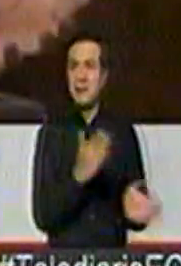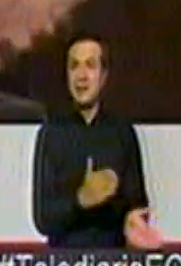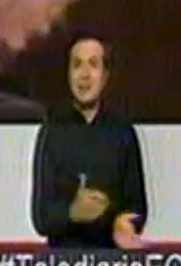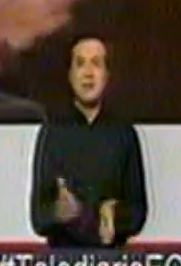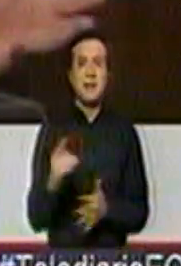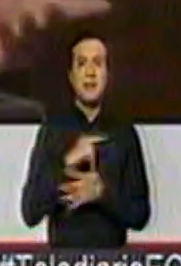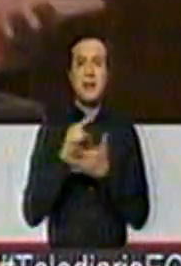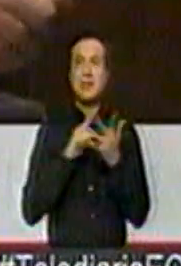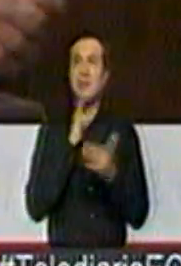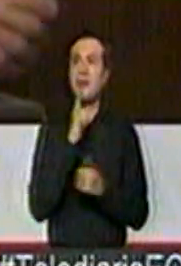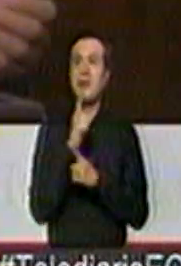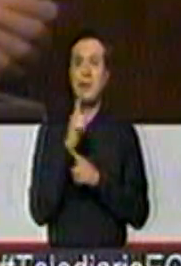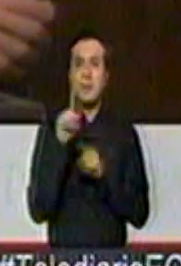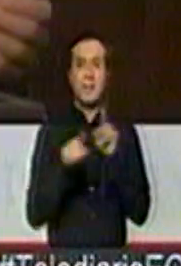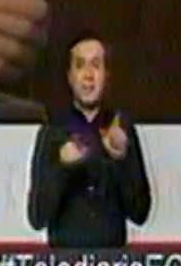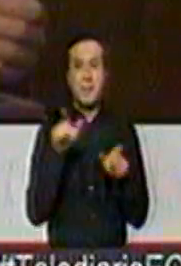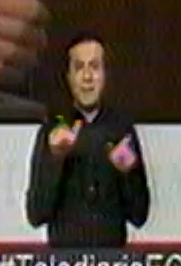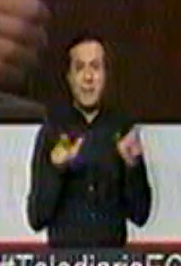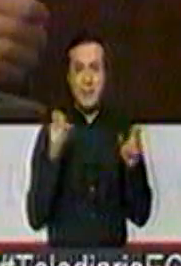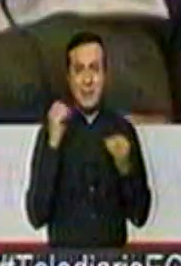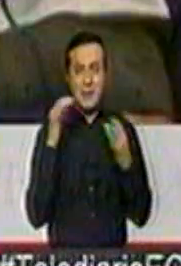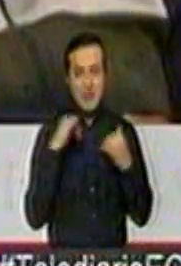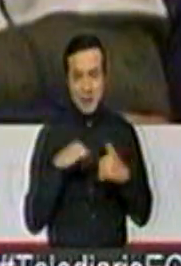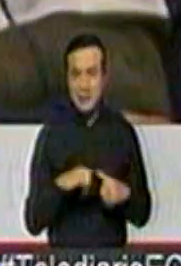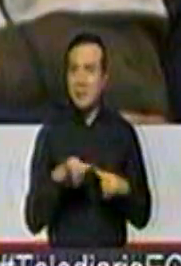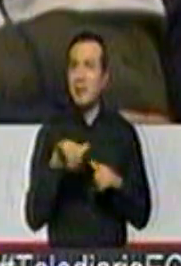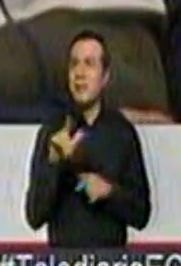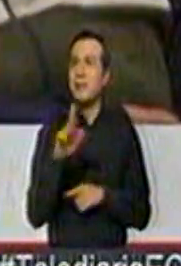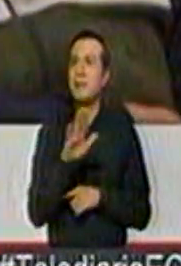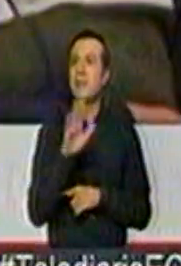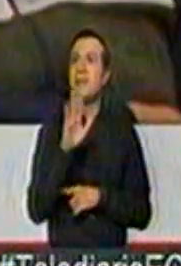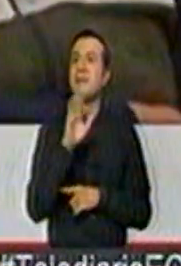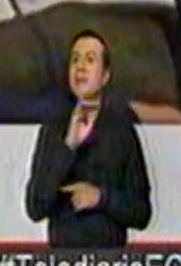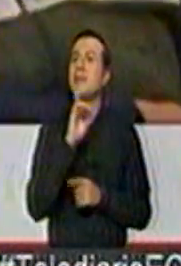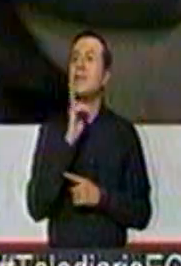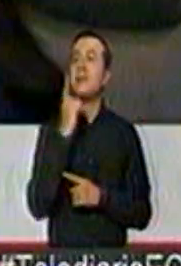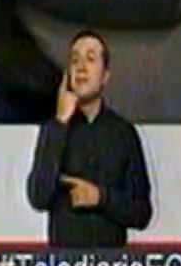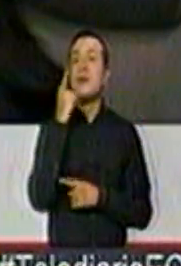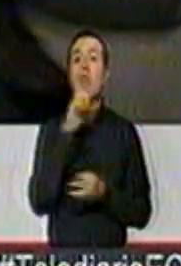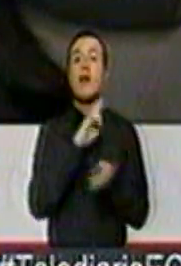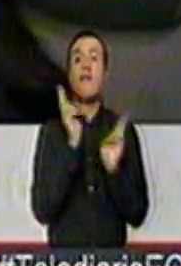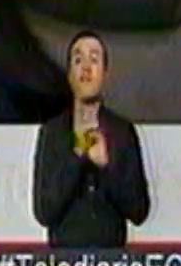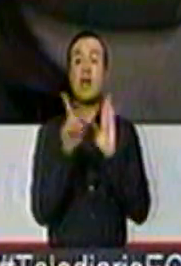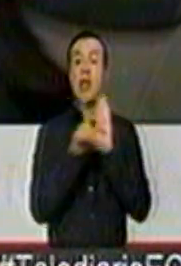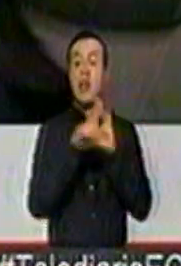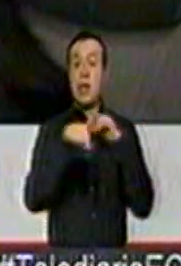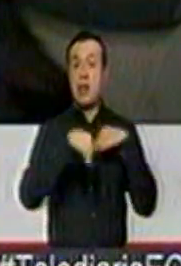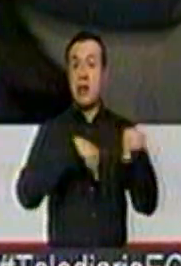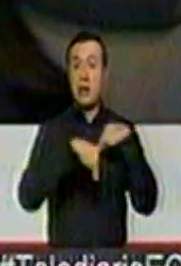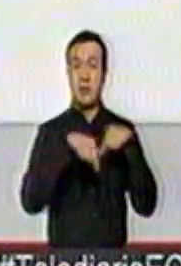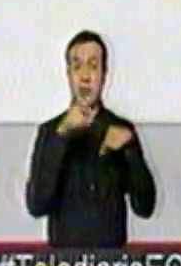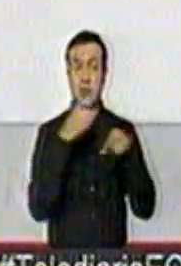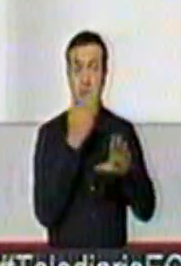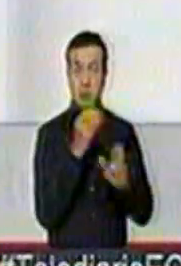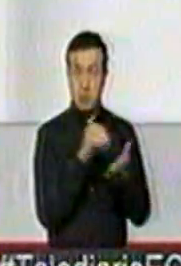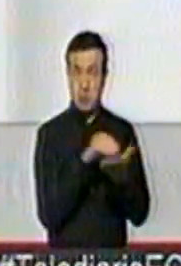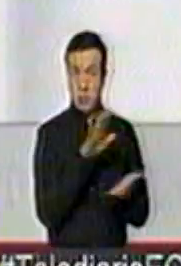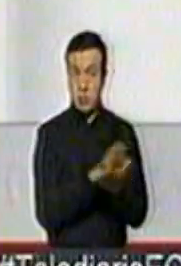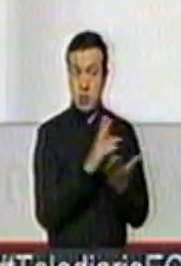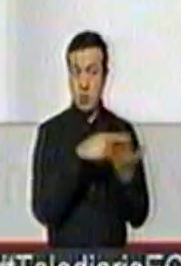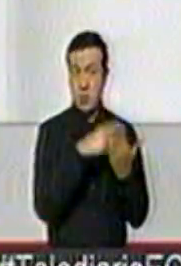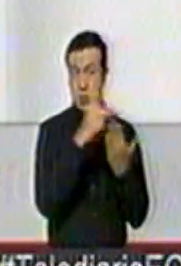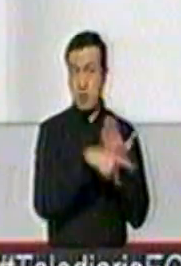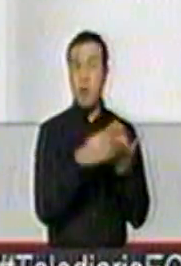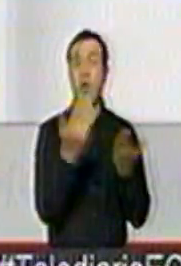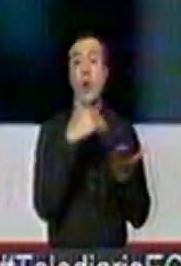ilegal. El director de la Agencia Nacional de Tránsito señala que es necesario incluir en el debate de las reformas a la Ley de Tránsito estos aplicativos y